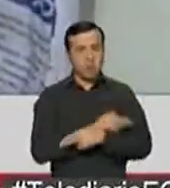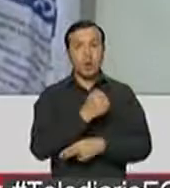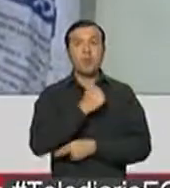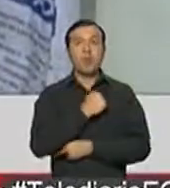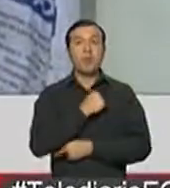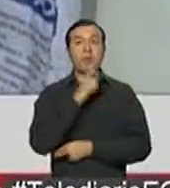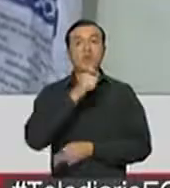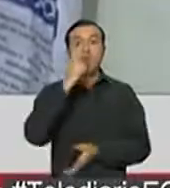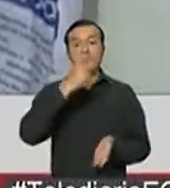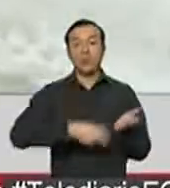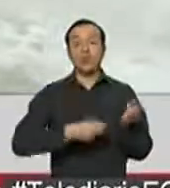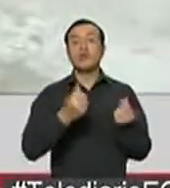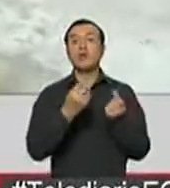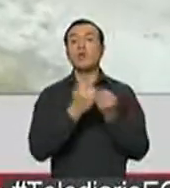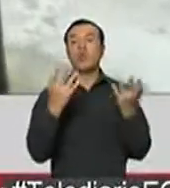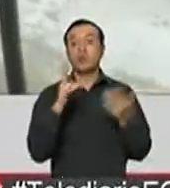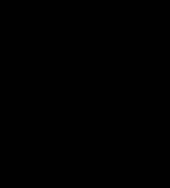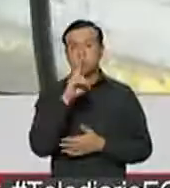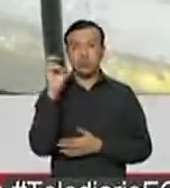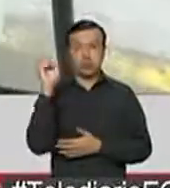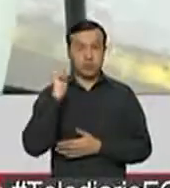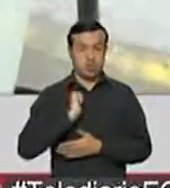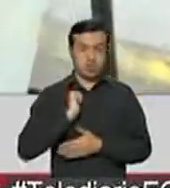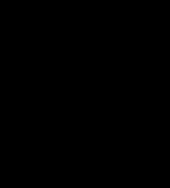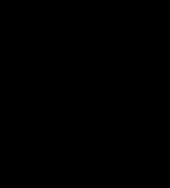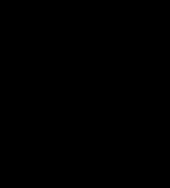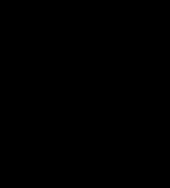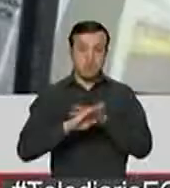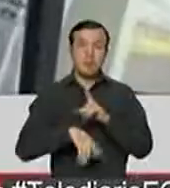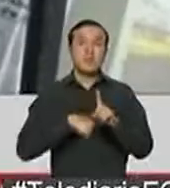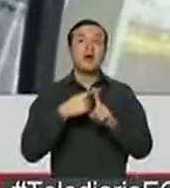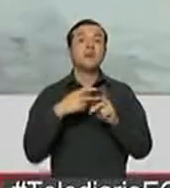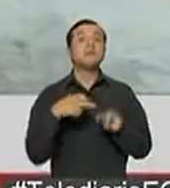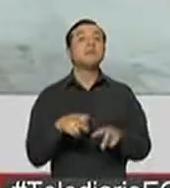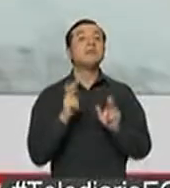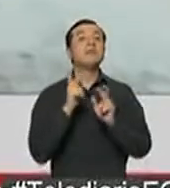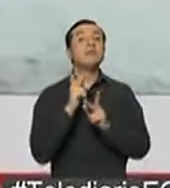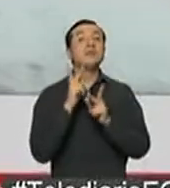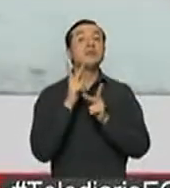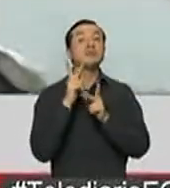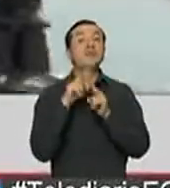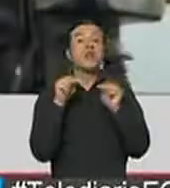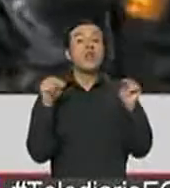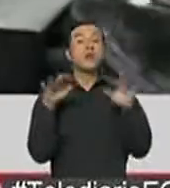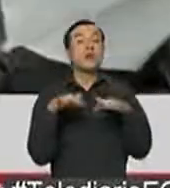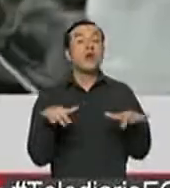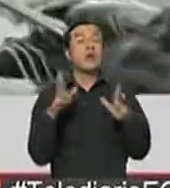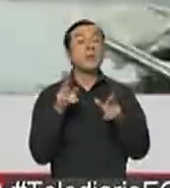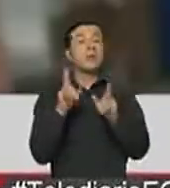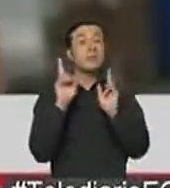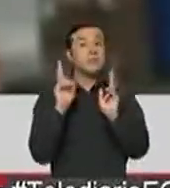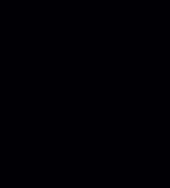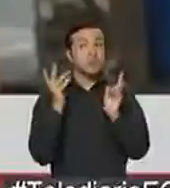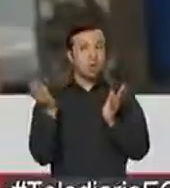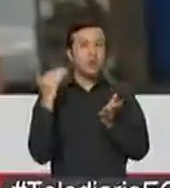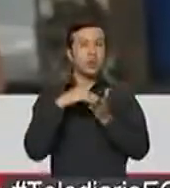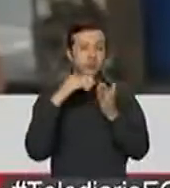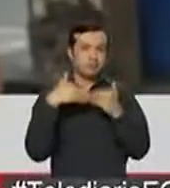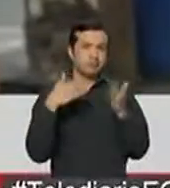debe pagar una sanción de 200 salarios básicos y obtener la licencia ambiental para que la gasolinera vuelva a funcionar.